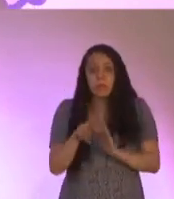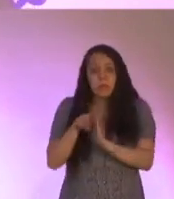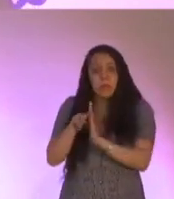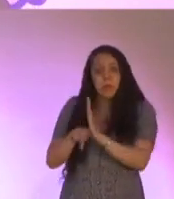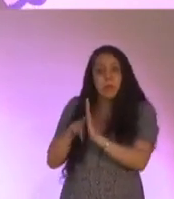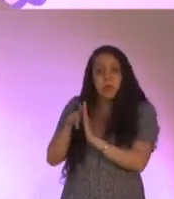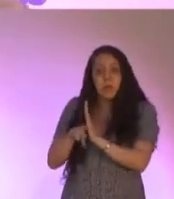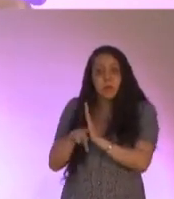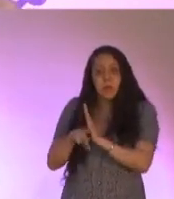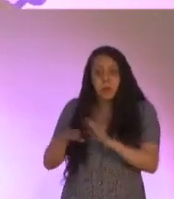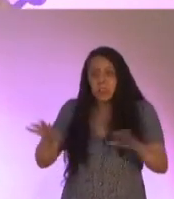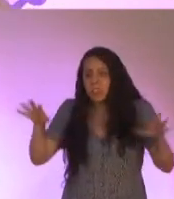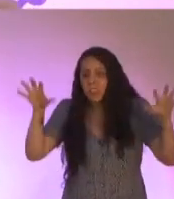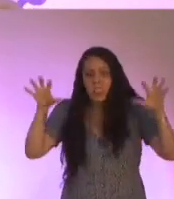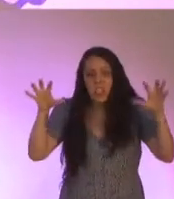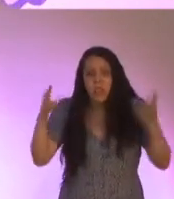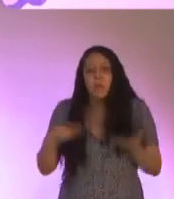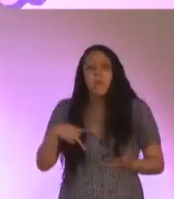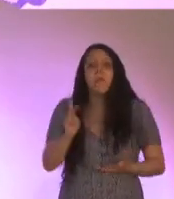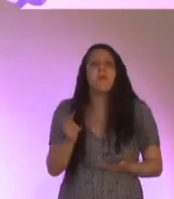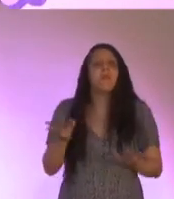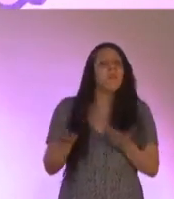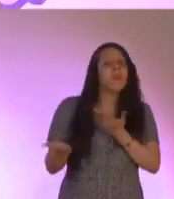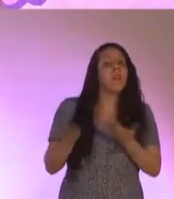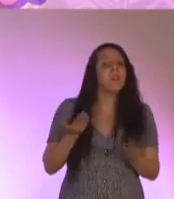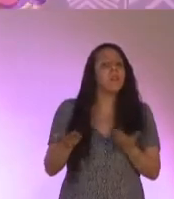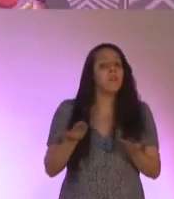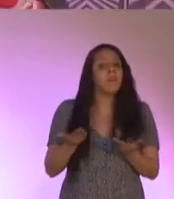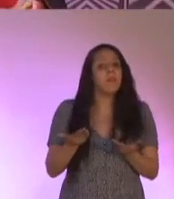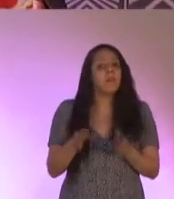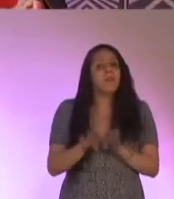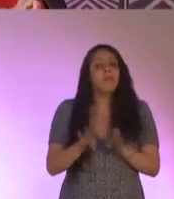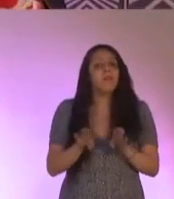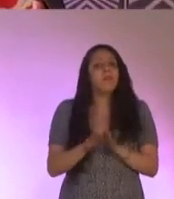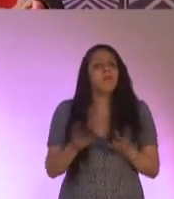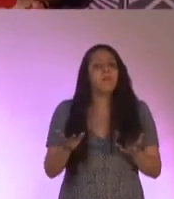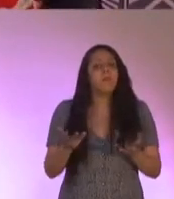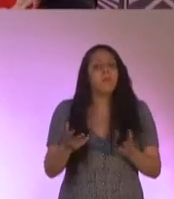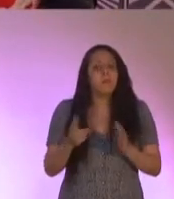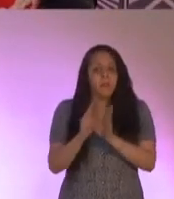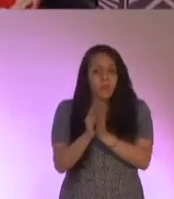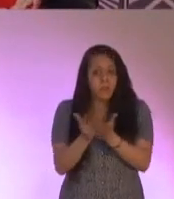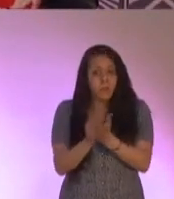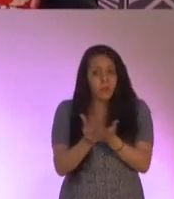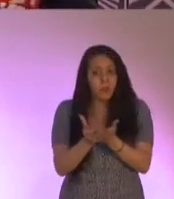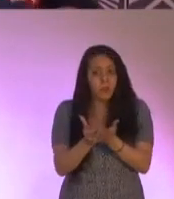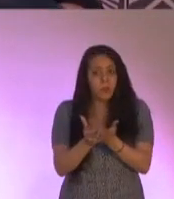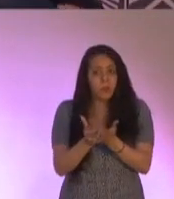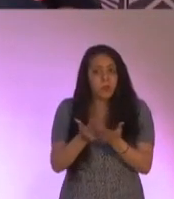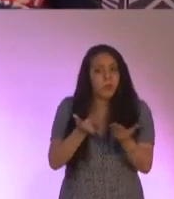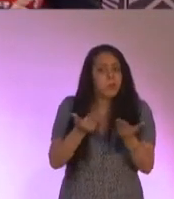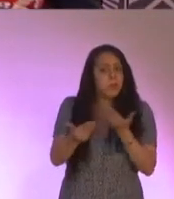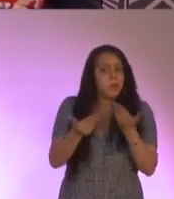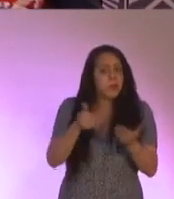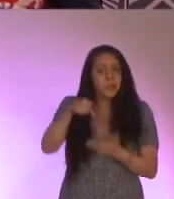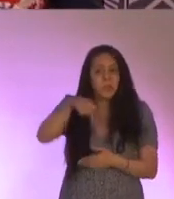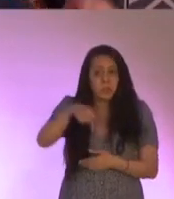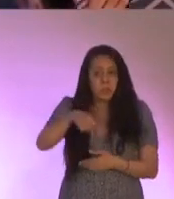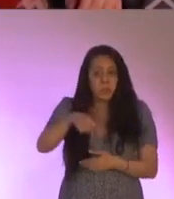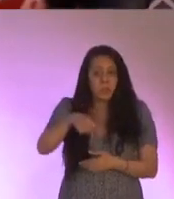gusta este texto que ha analizado con la literatura con análisis literario esa situación